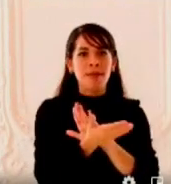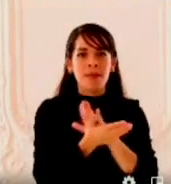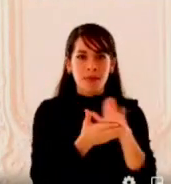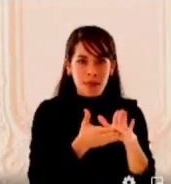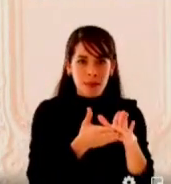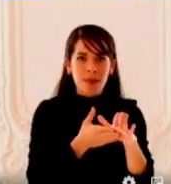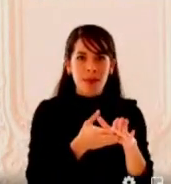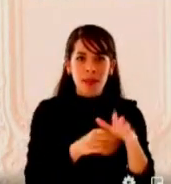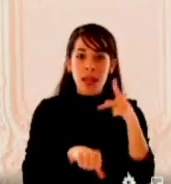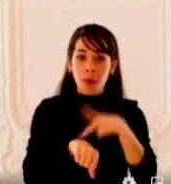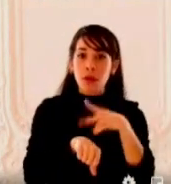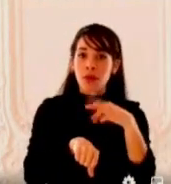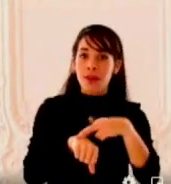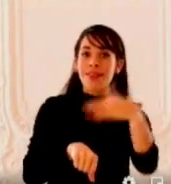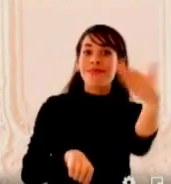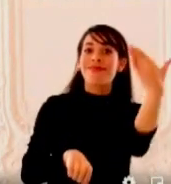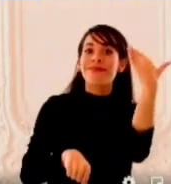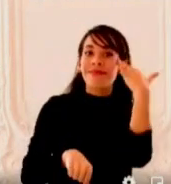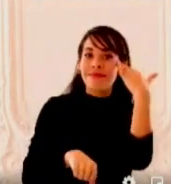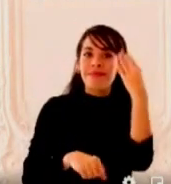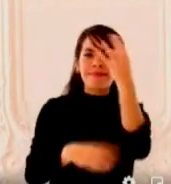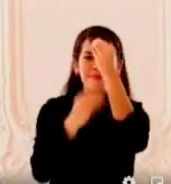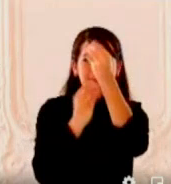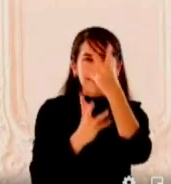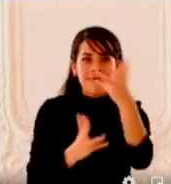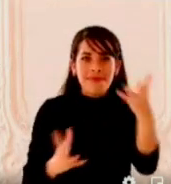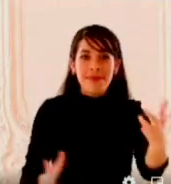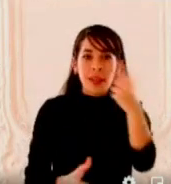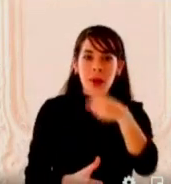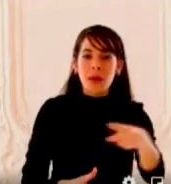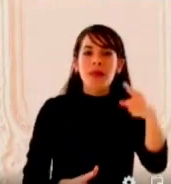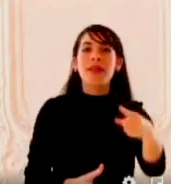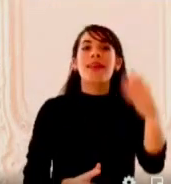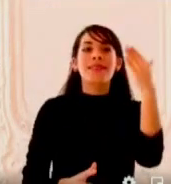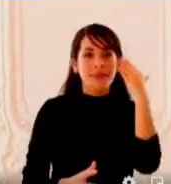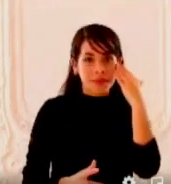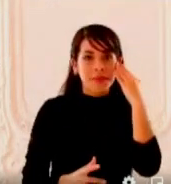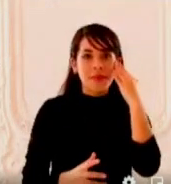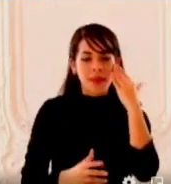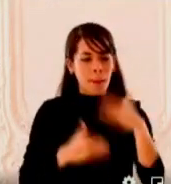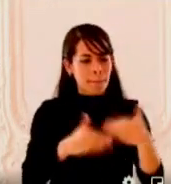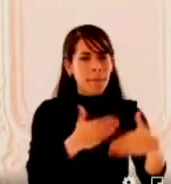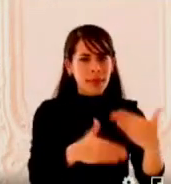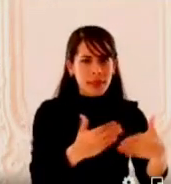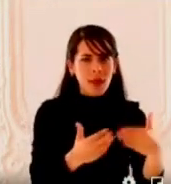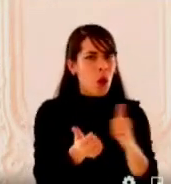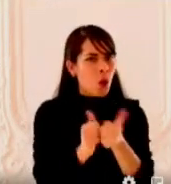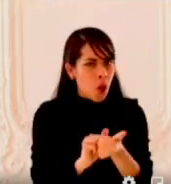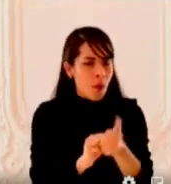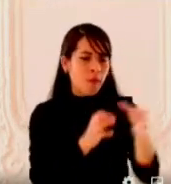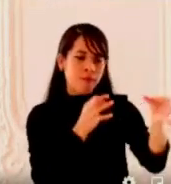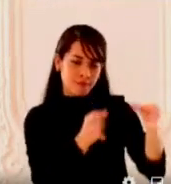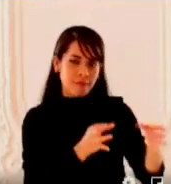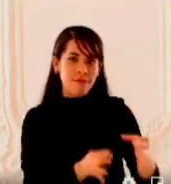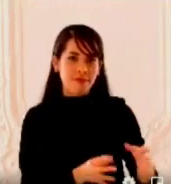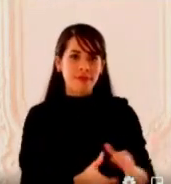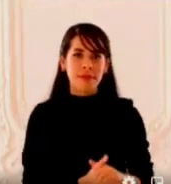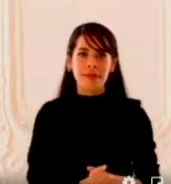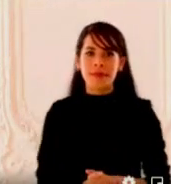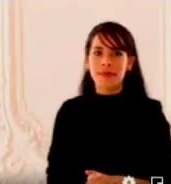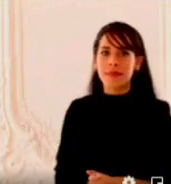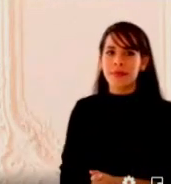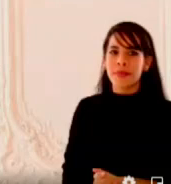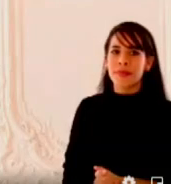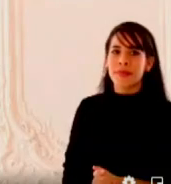esté debidamente informado, los medios de comunicación, durante todo el proceso, okay, entonces, cualquier P3 que se considere. Entonces, sobre